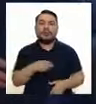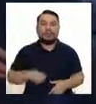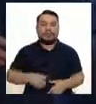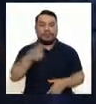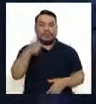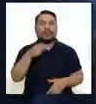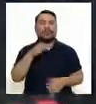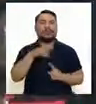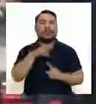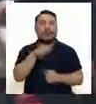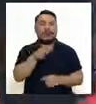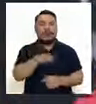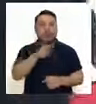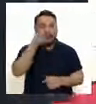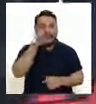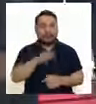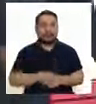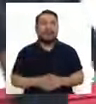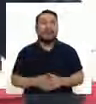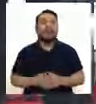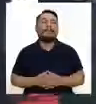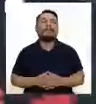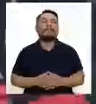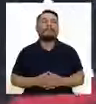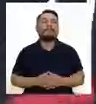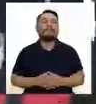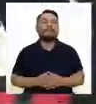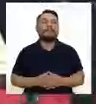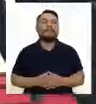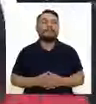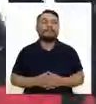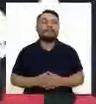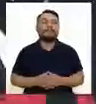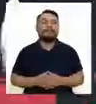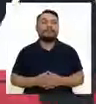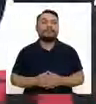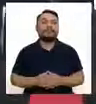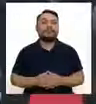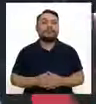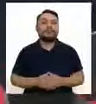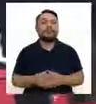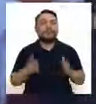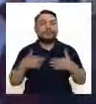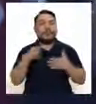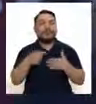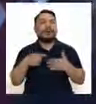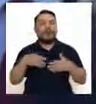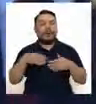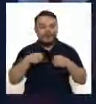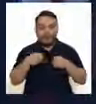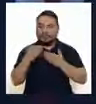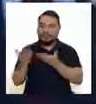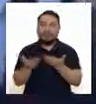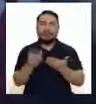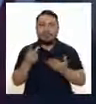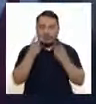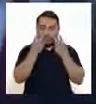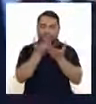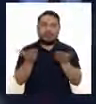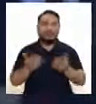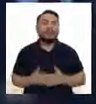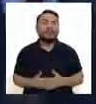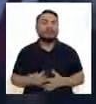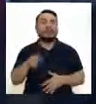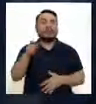Gustavo Adriansen para poder ser recibido, como ustedes pueden observar, por